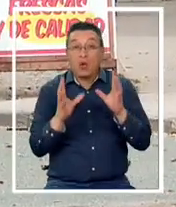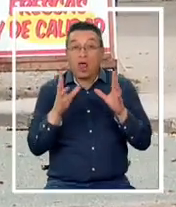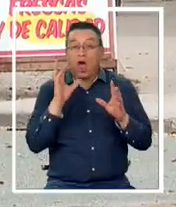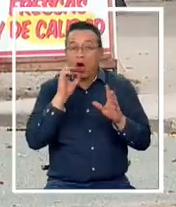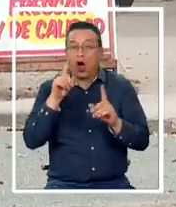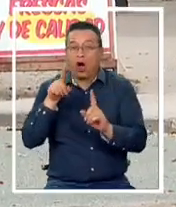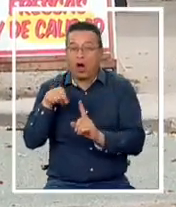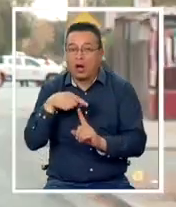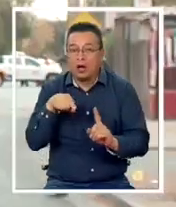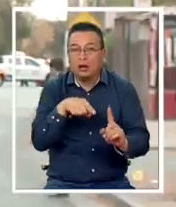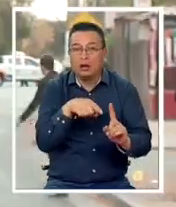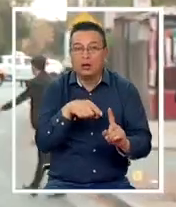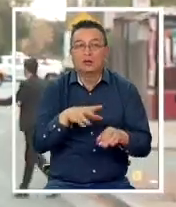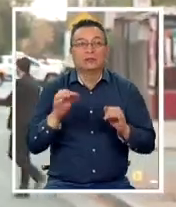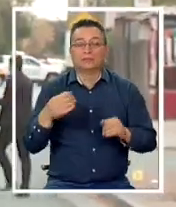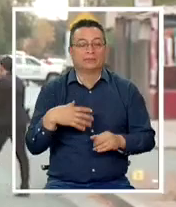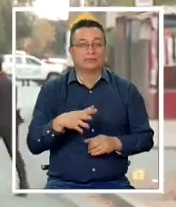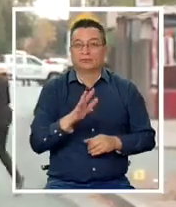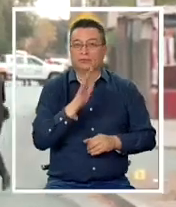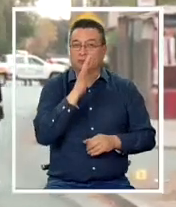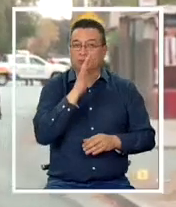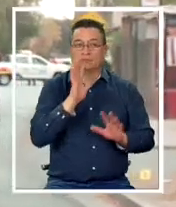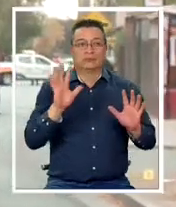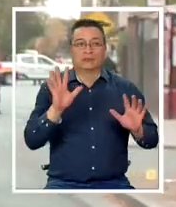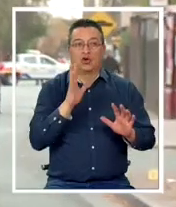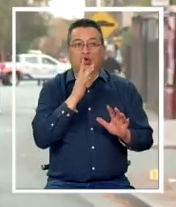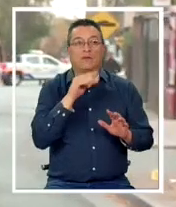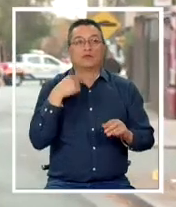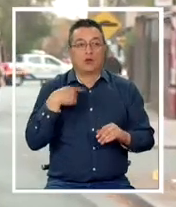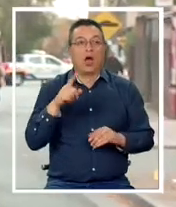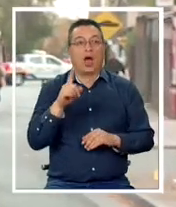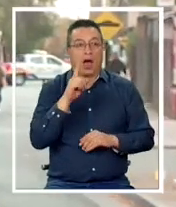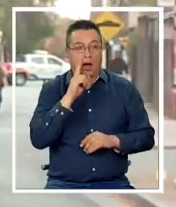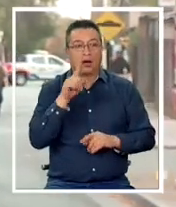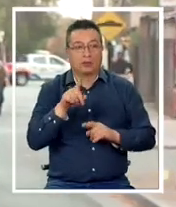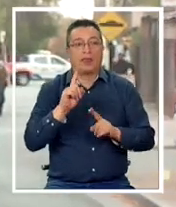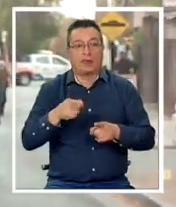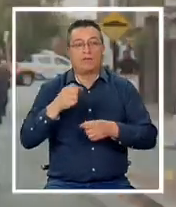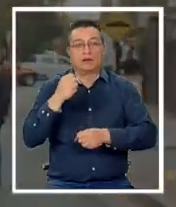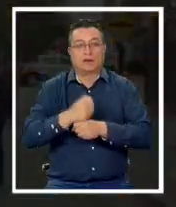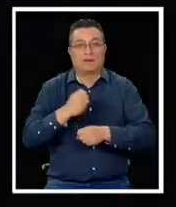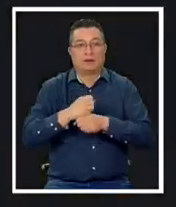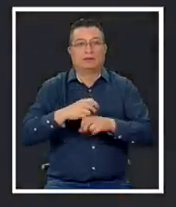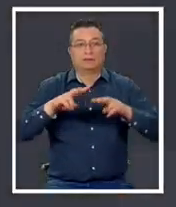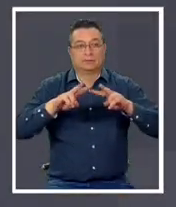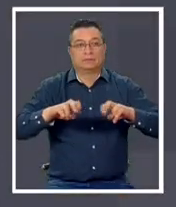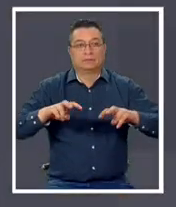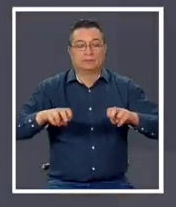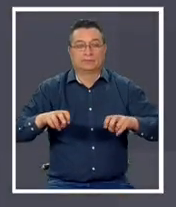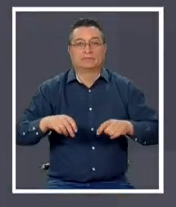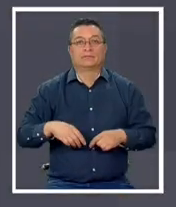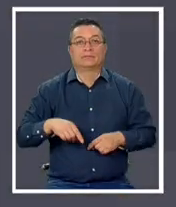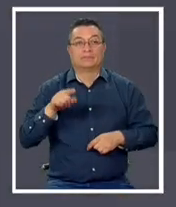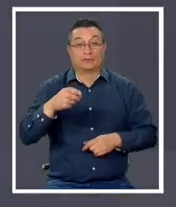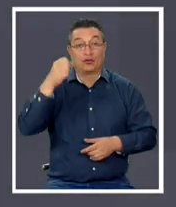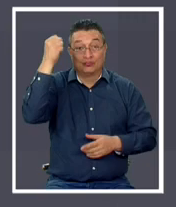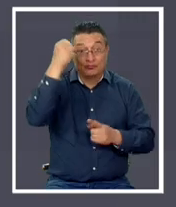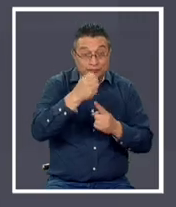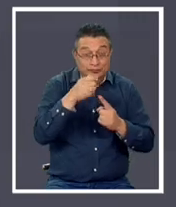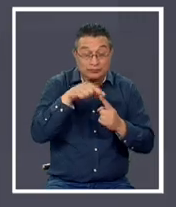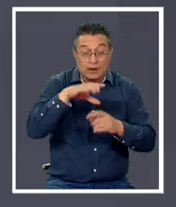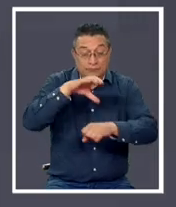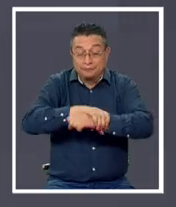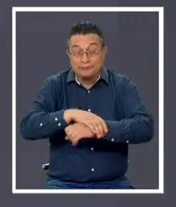estaban siguiendo? Obviamente se desconoce. Tenemos parte de lo que tenemos que trabajar dentro de la línea investigativa. El crimen de Bastián al momento no